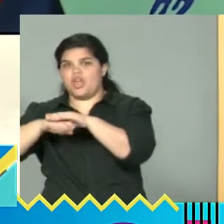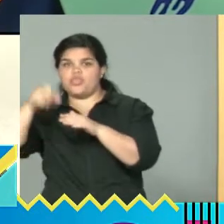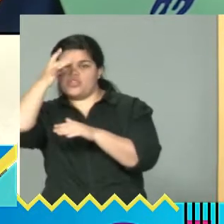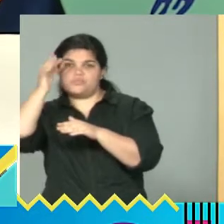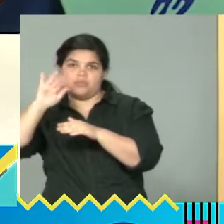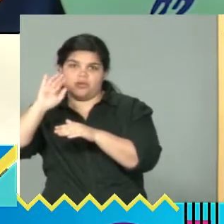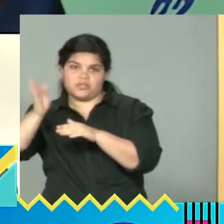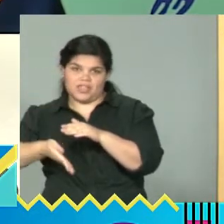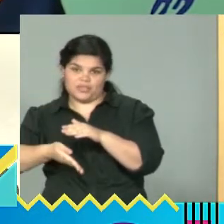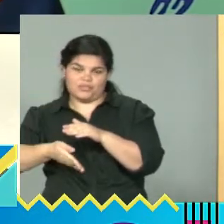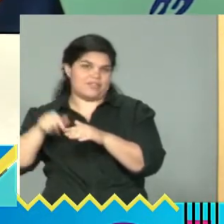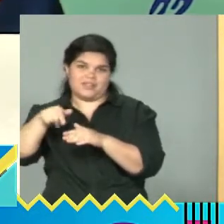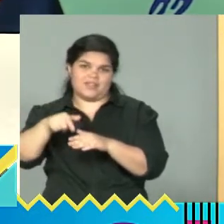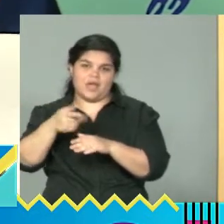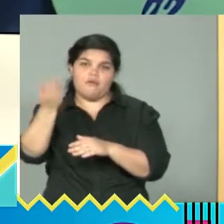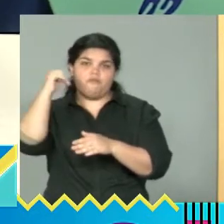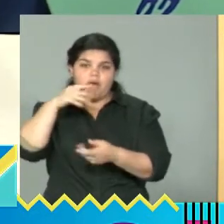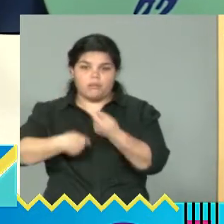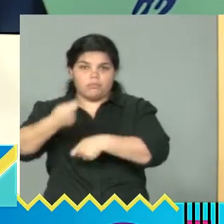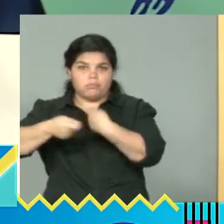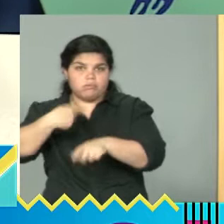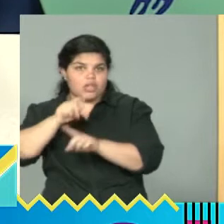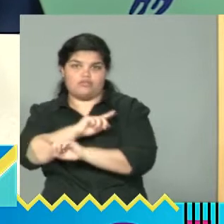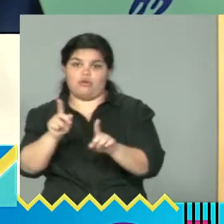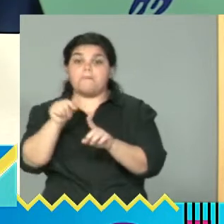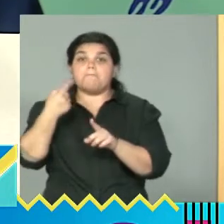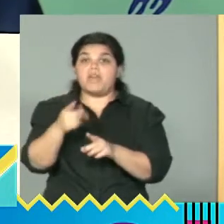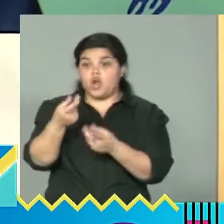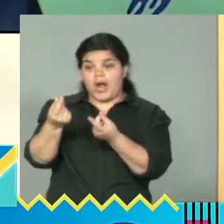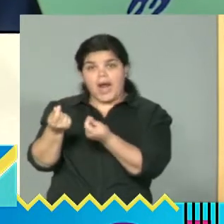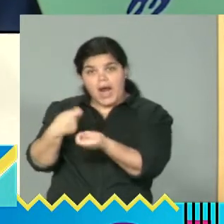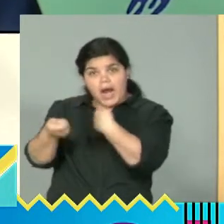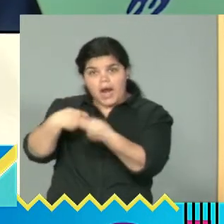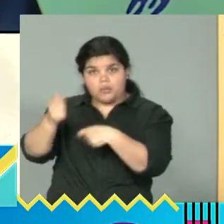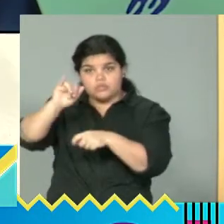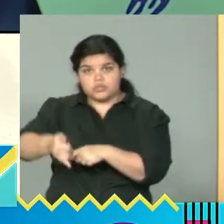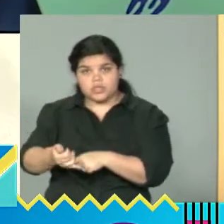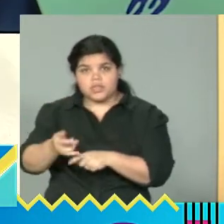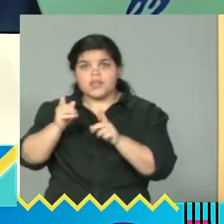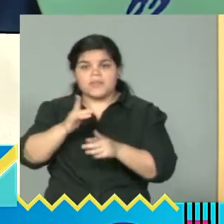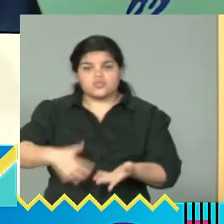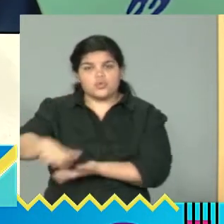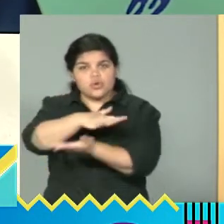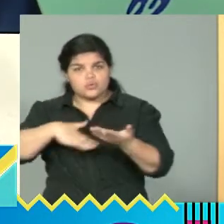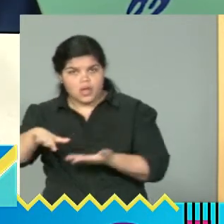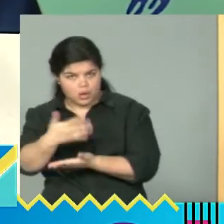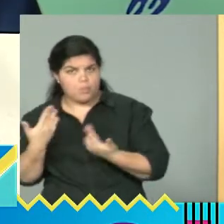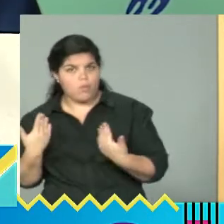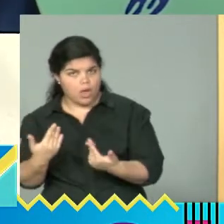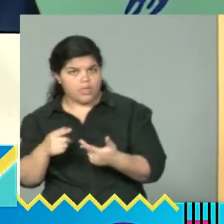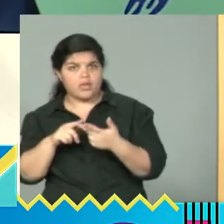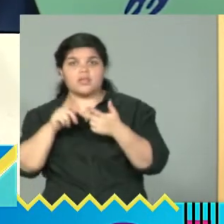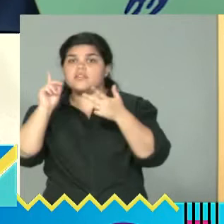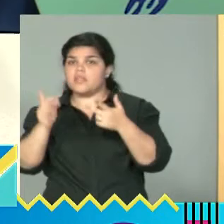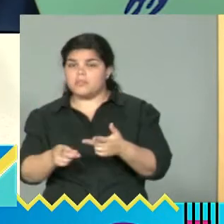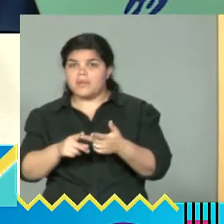corrida bancaria es muy difícil, pero podés tener otra vez corridas cambiarias, efectos sociales, producto de que no querés